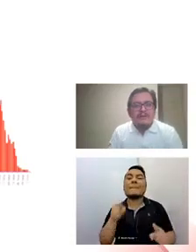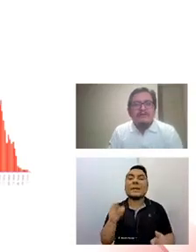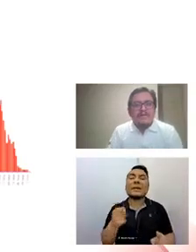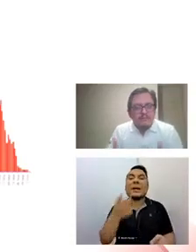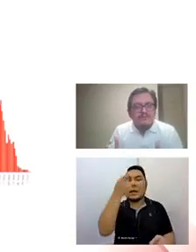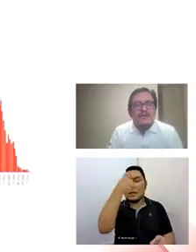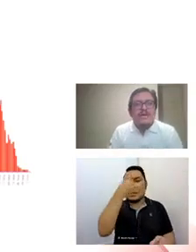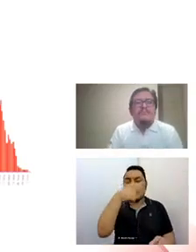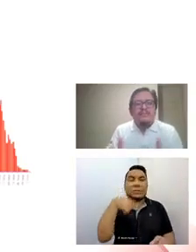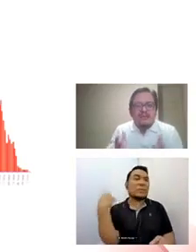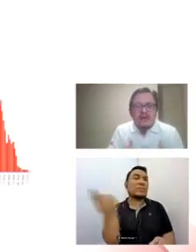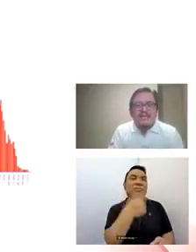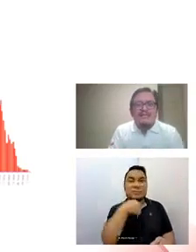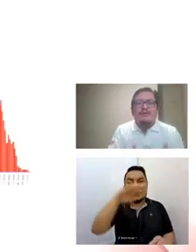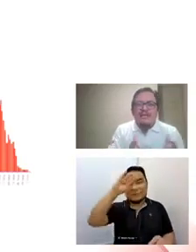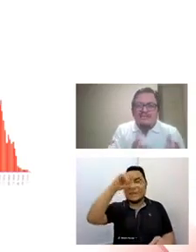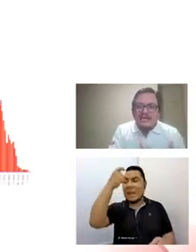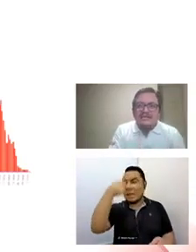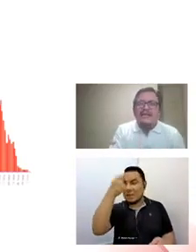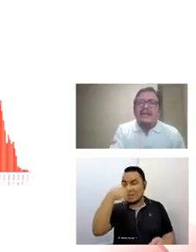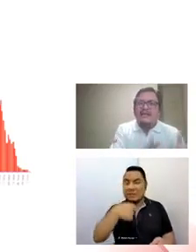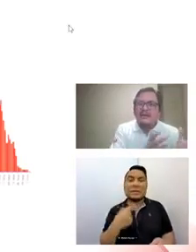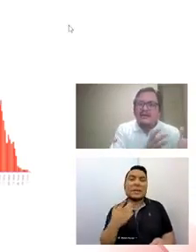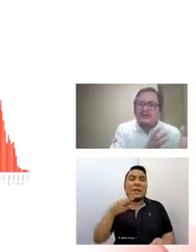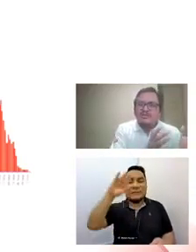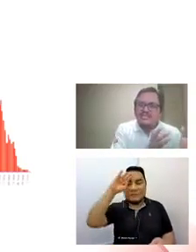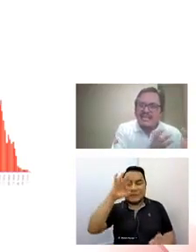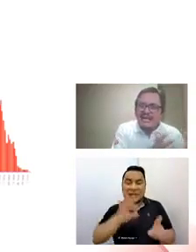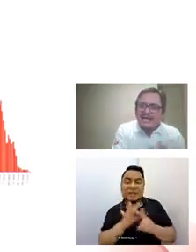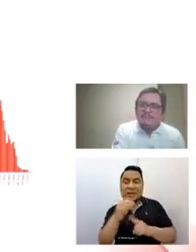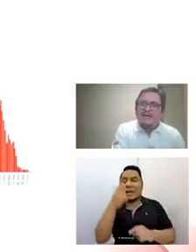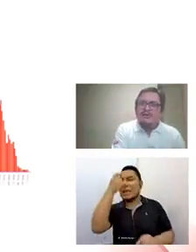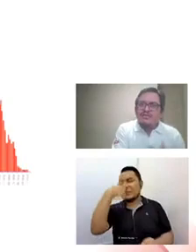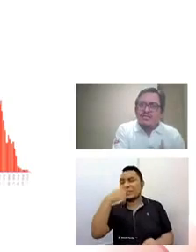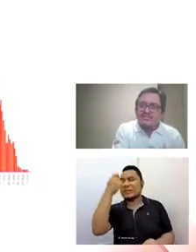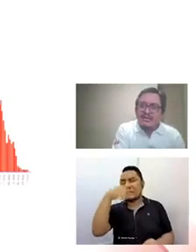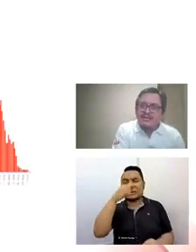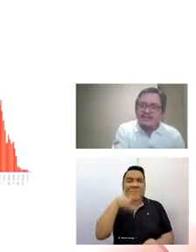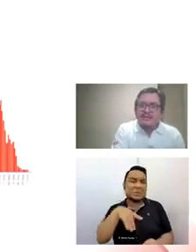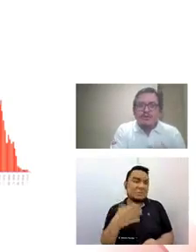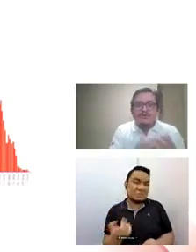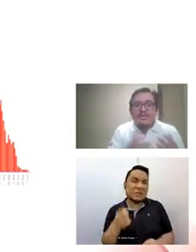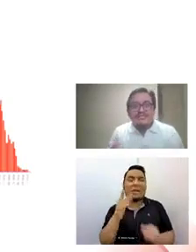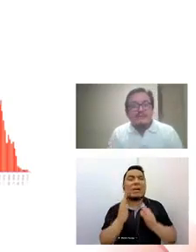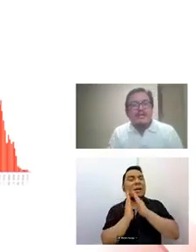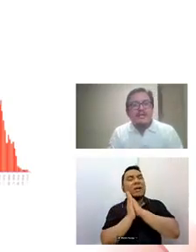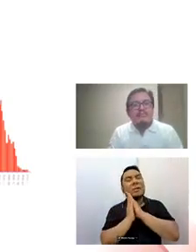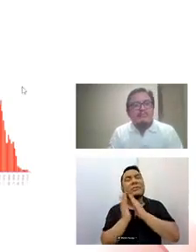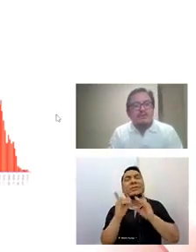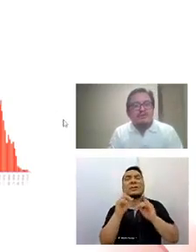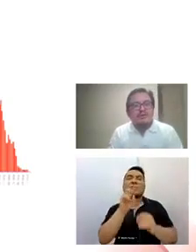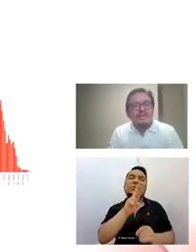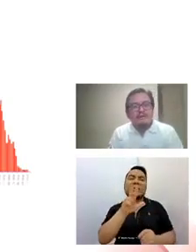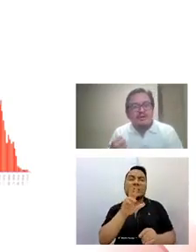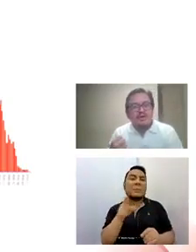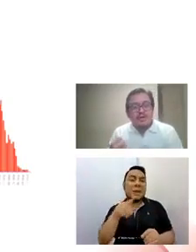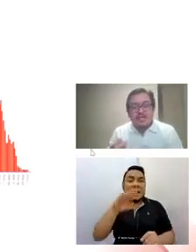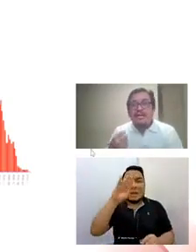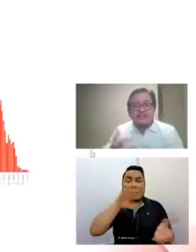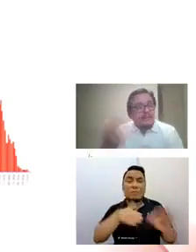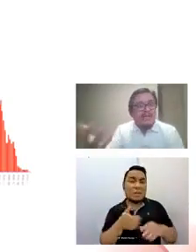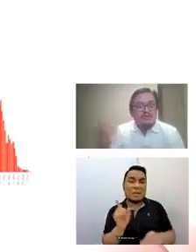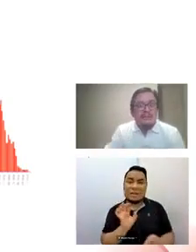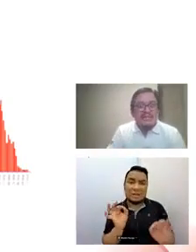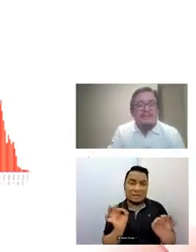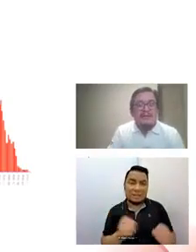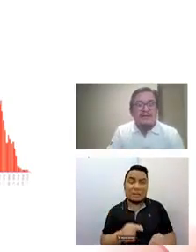gripe. Todos nos enfermamos de gripe, tenemos fiebre, tenemos catarro, malestar general, nos echa a la cama 2, 3 días, pero nadie se muere de gripe, por eso la gripe no,